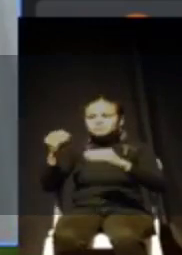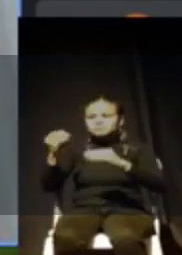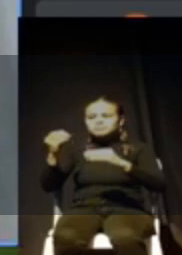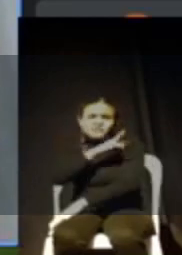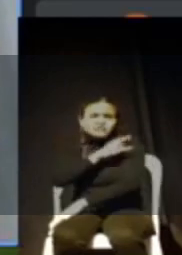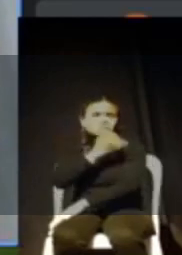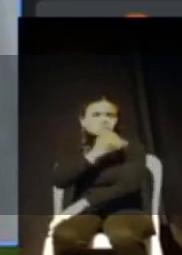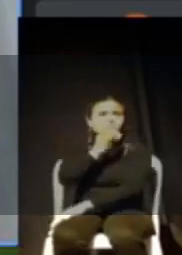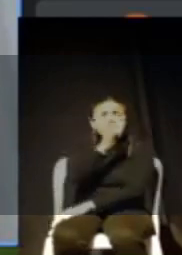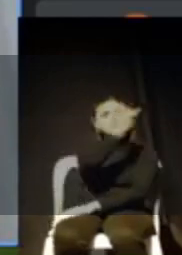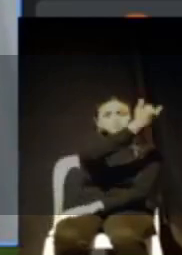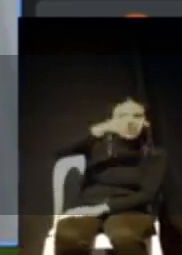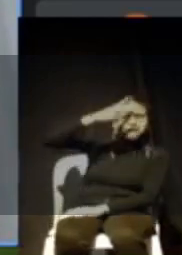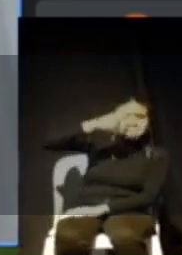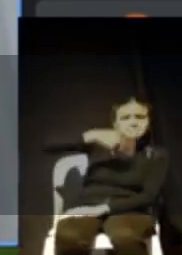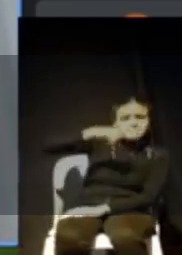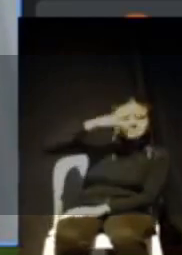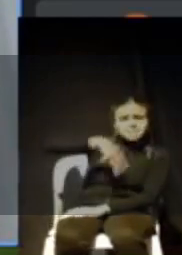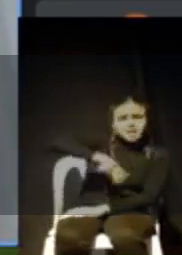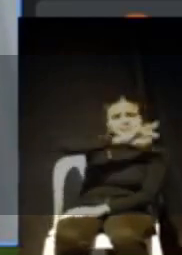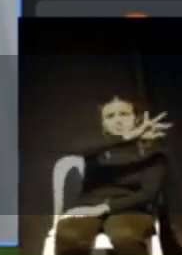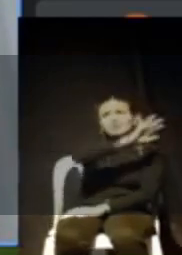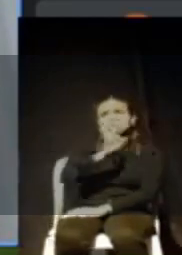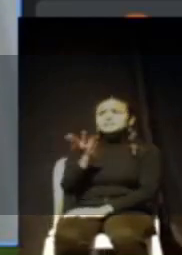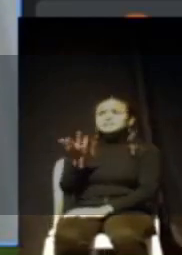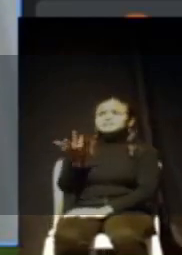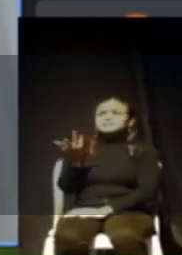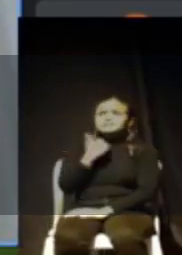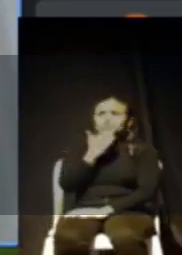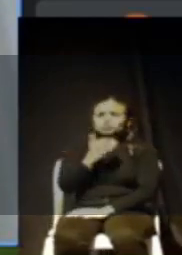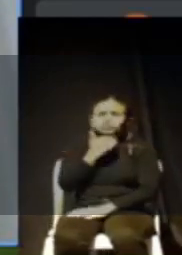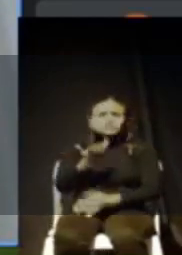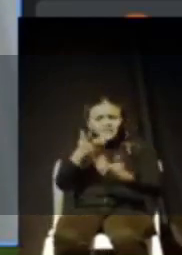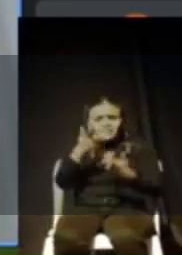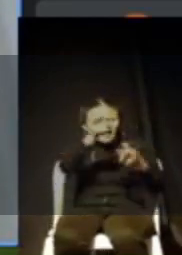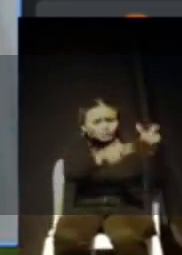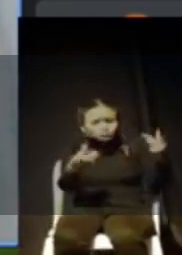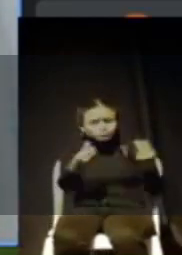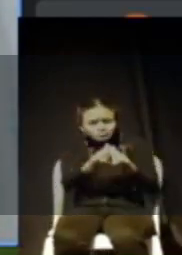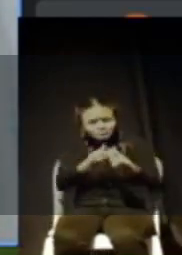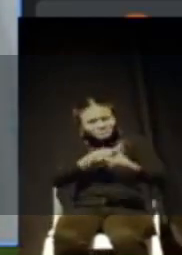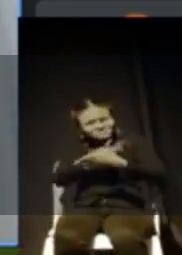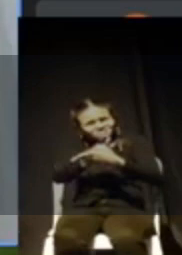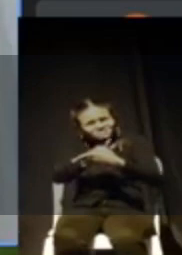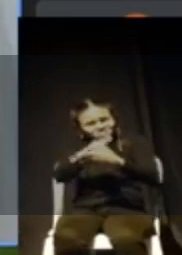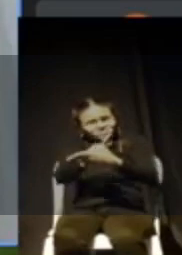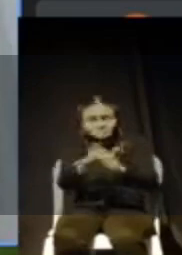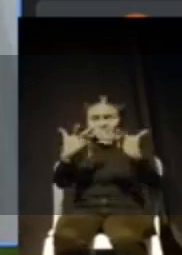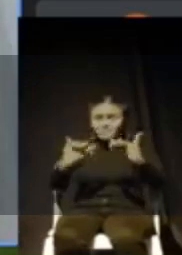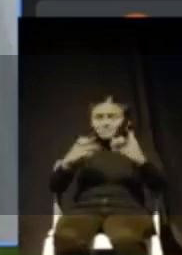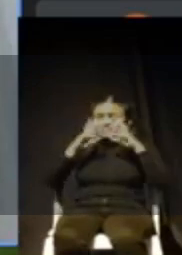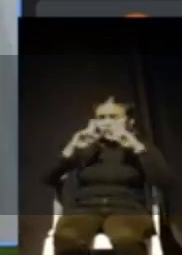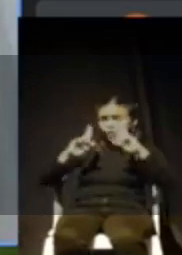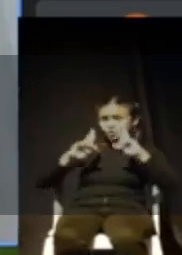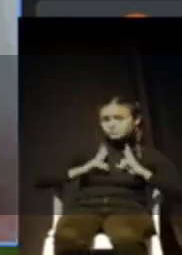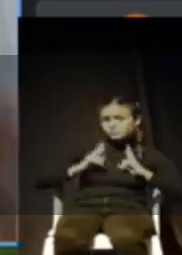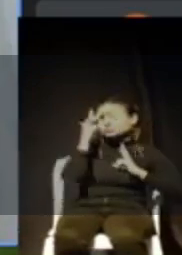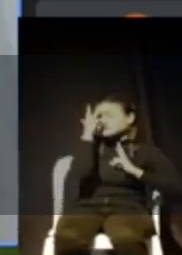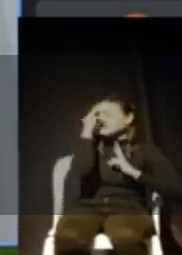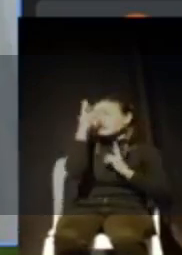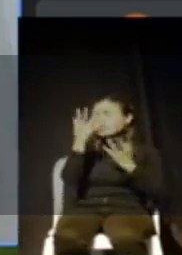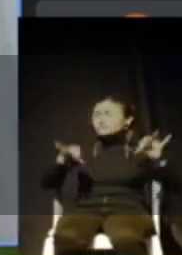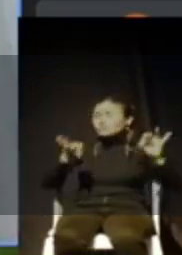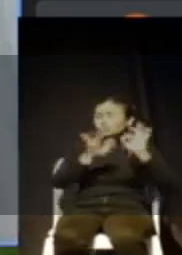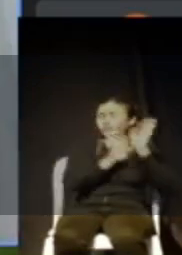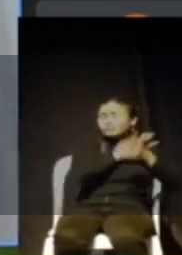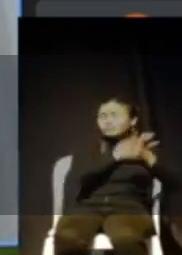estos planteamientos que se están haciendo en las universidades en México, donde hay una afrodescendencia que todavía lucha por ese reconocimiento precisamente como parte constitutiva de